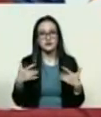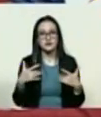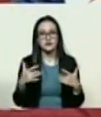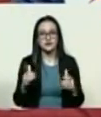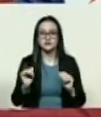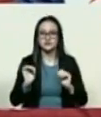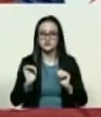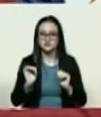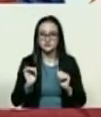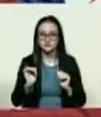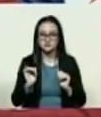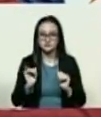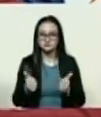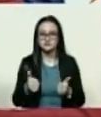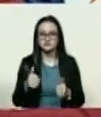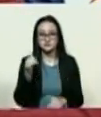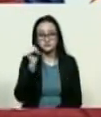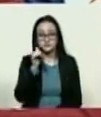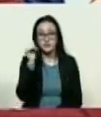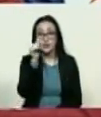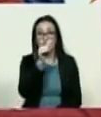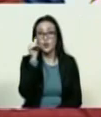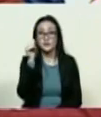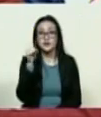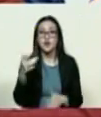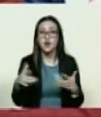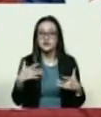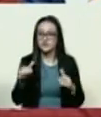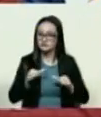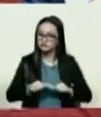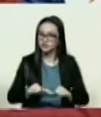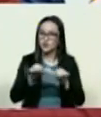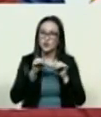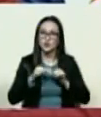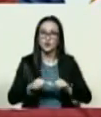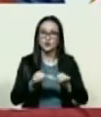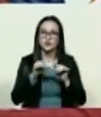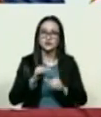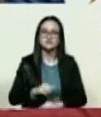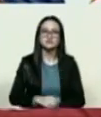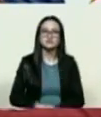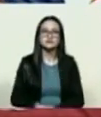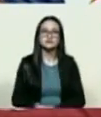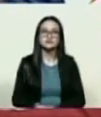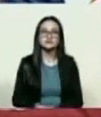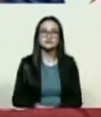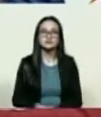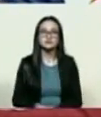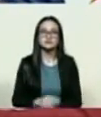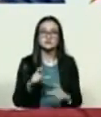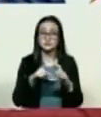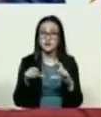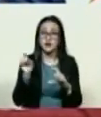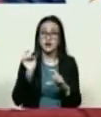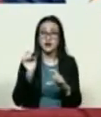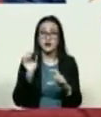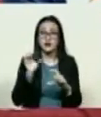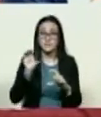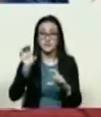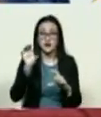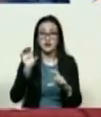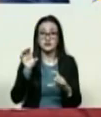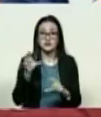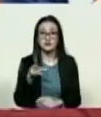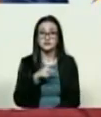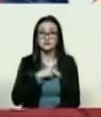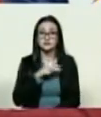inicia el sábado y domingo, pero será una actividad continua que nosotros vamos a tener. El carnet, nuestro carnet, a la